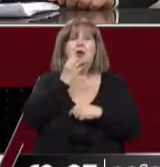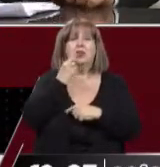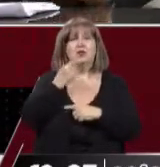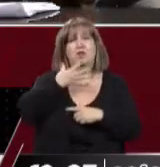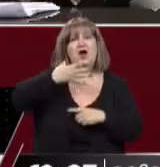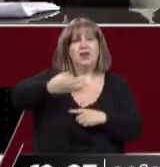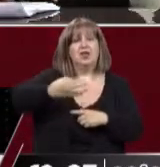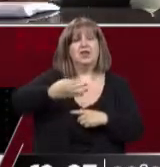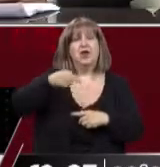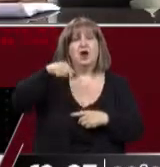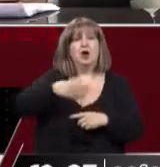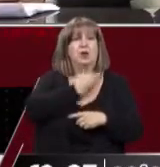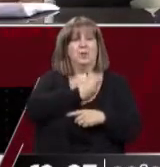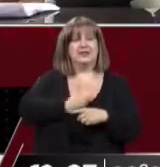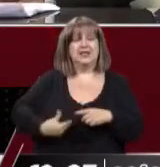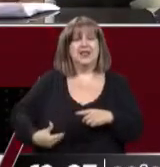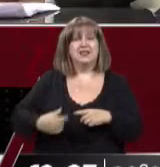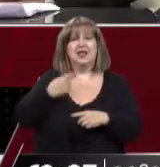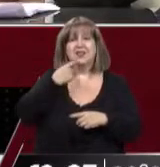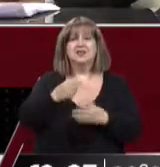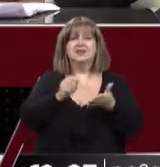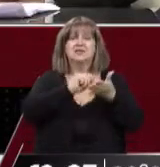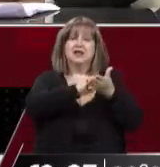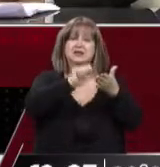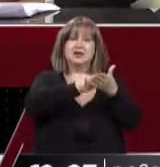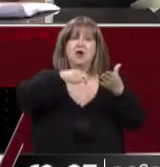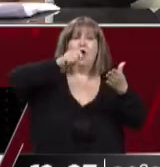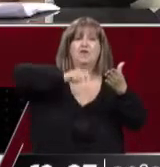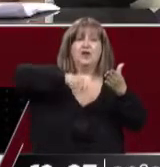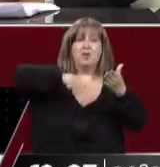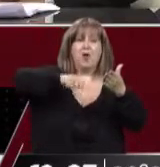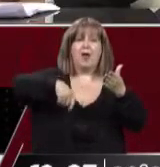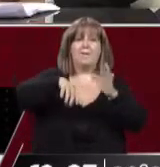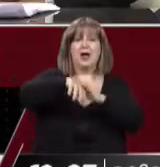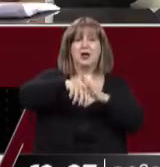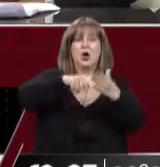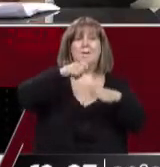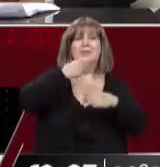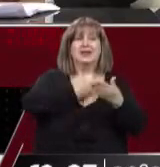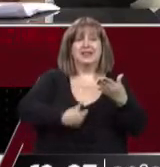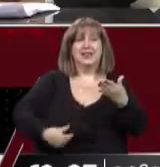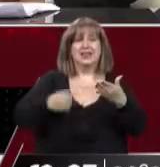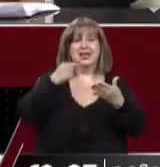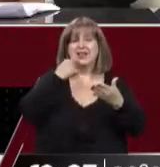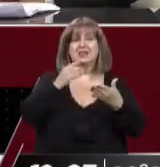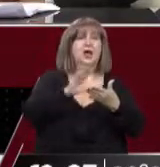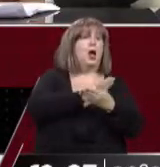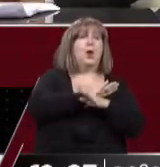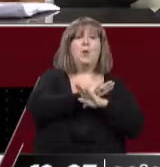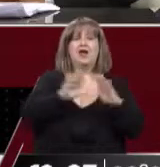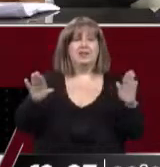presidente de la Nación que da forma, da letra chica, instrumenta lo que en su momento fue este cambio, dejar